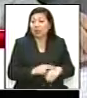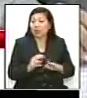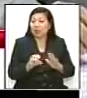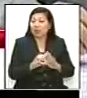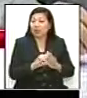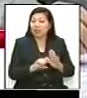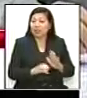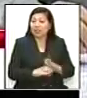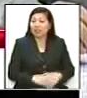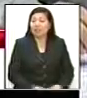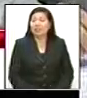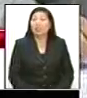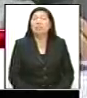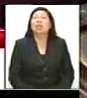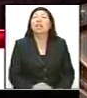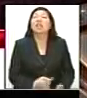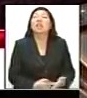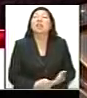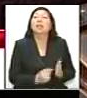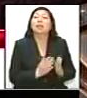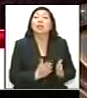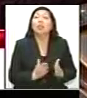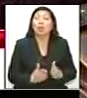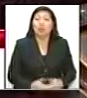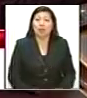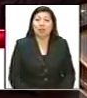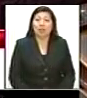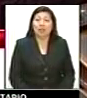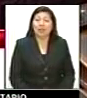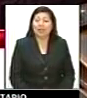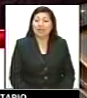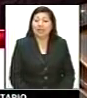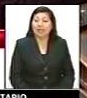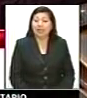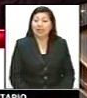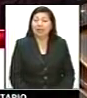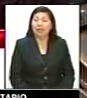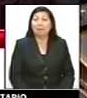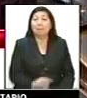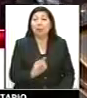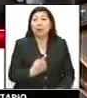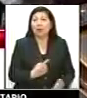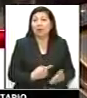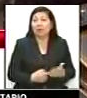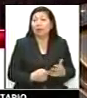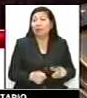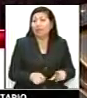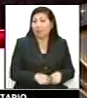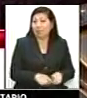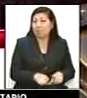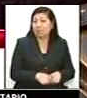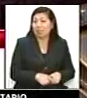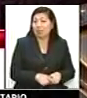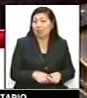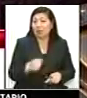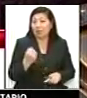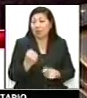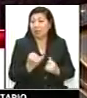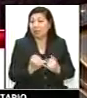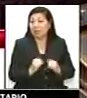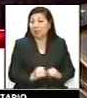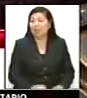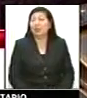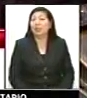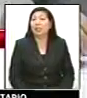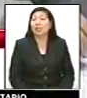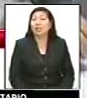constitucional. ¿Qué es un órgano autónomo? Porque hay que hacer también la distinción entre autonomía e independencia, ¿no?